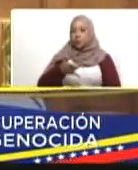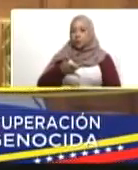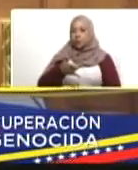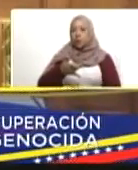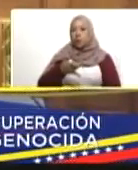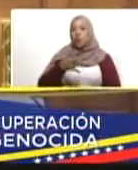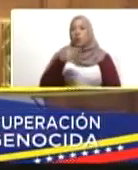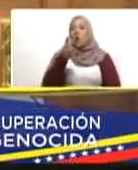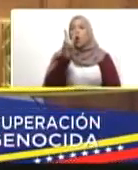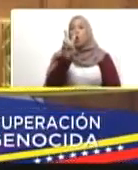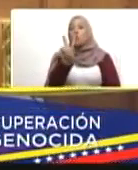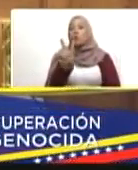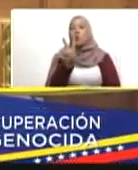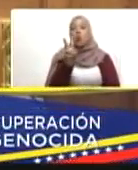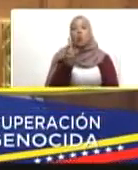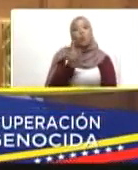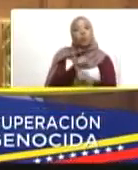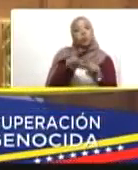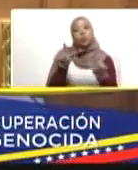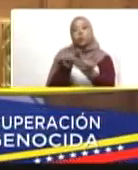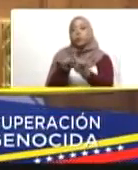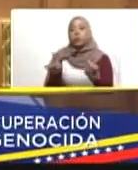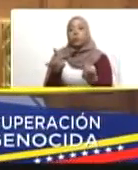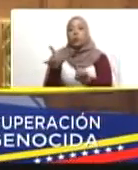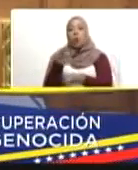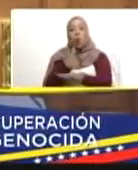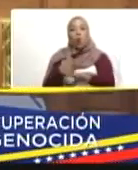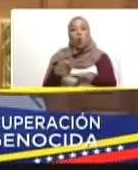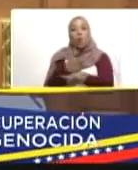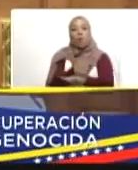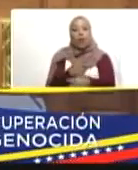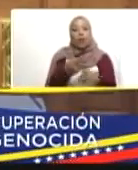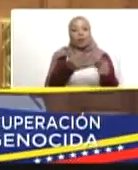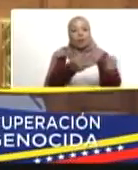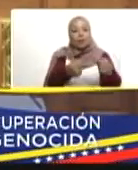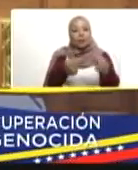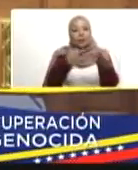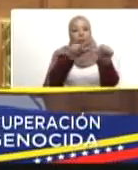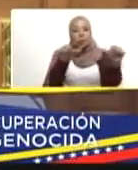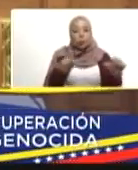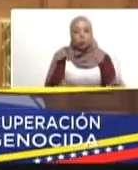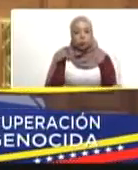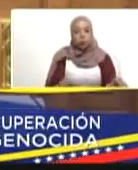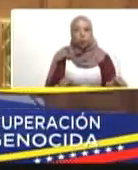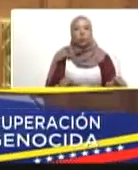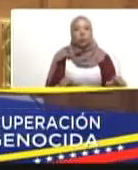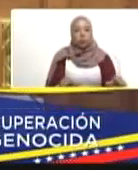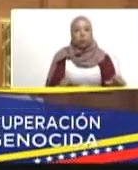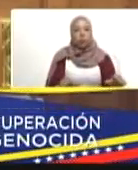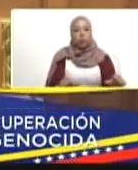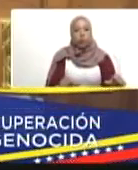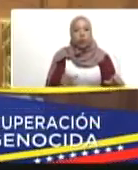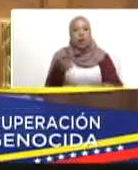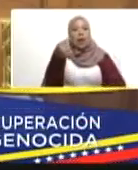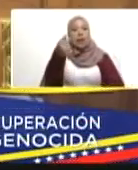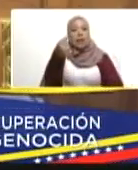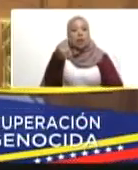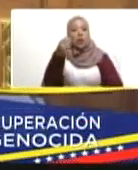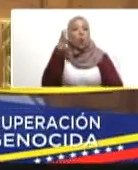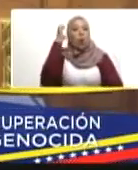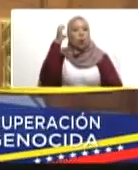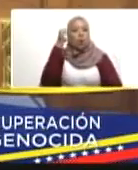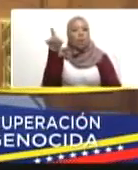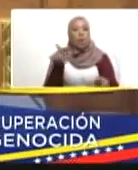hablando de dos variables que no suelen ser conjugadas por los gobiernos capitalistas y neoliberales donde la macroeconomía triunfa en